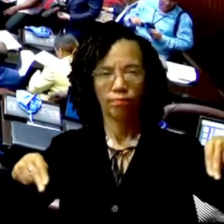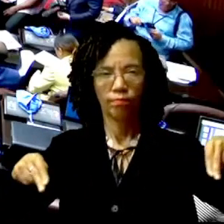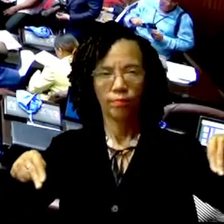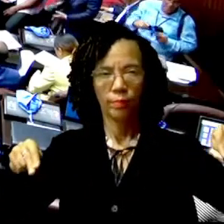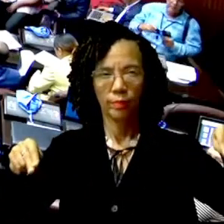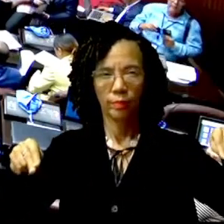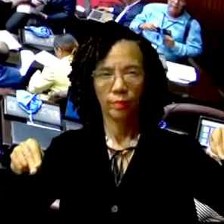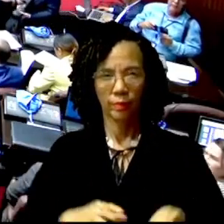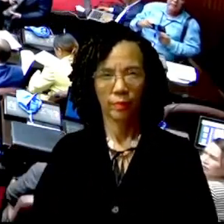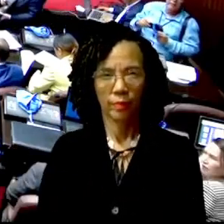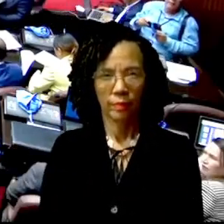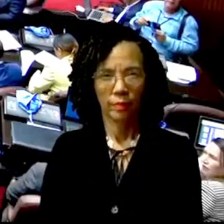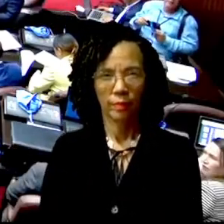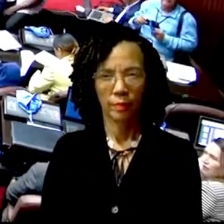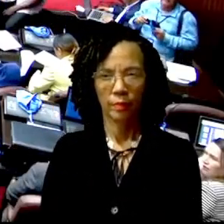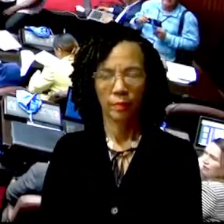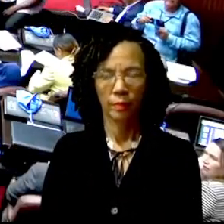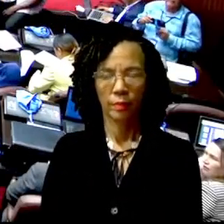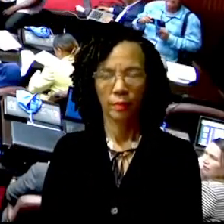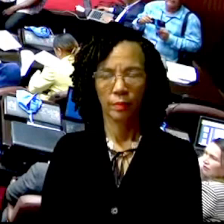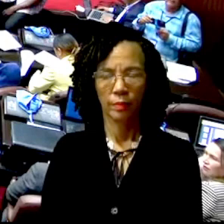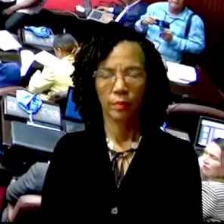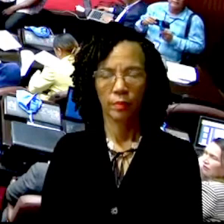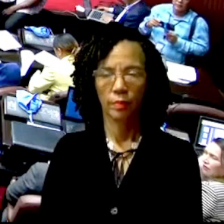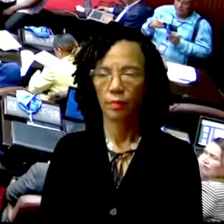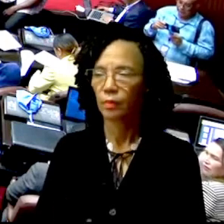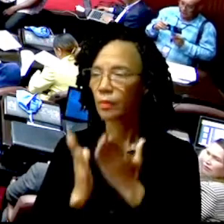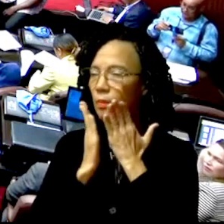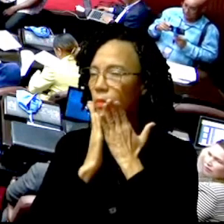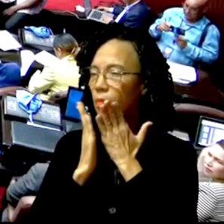Muchísimas gracias, presidente,